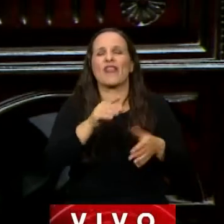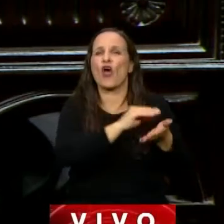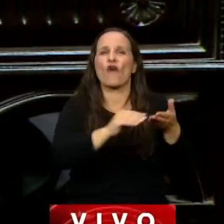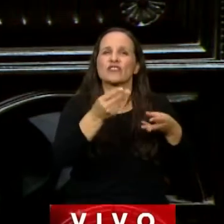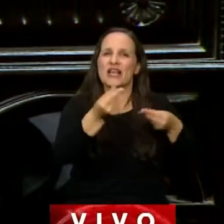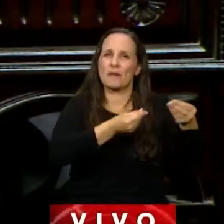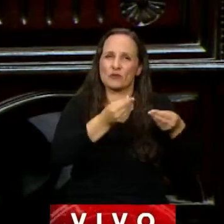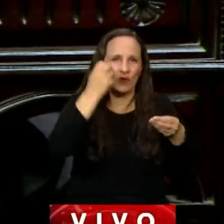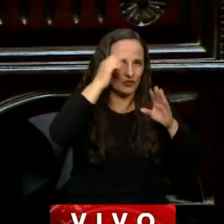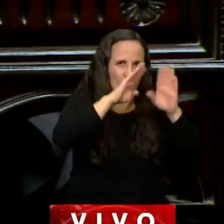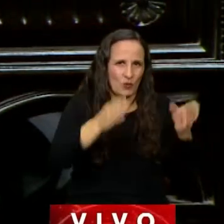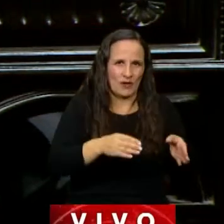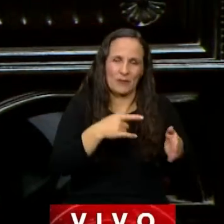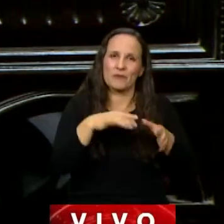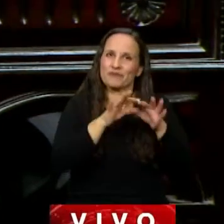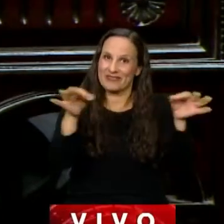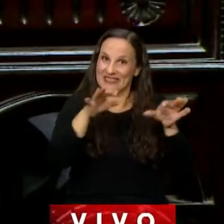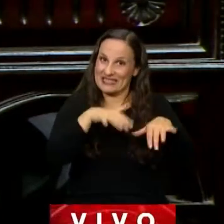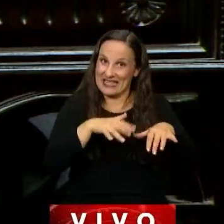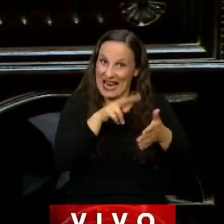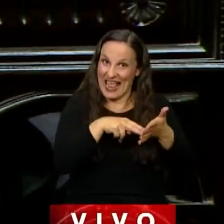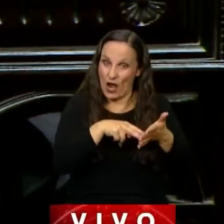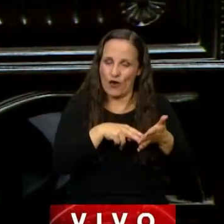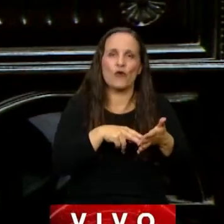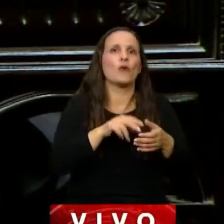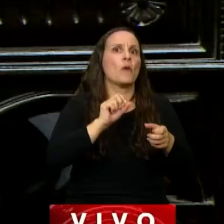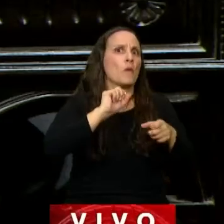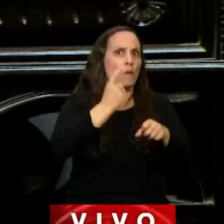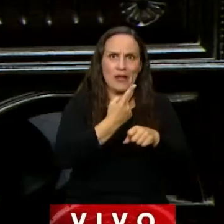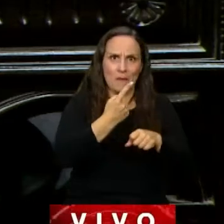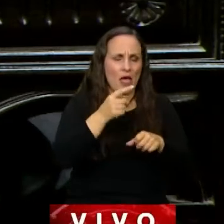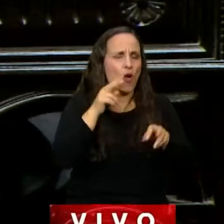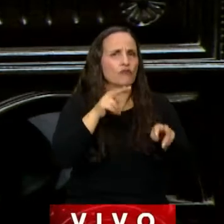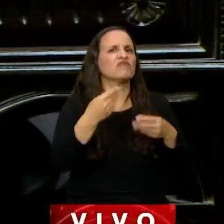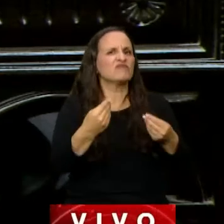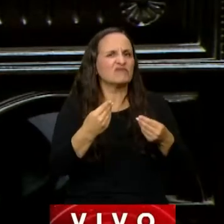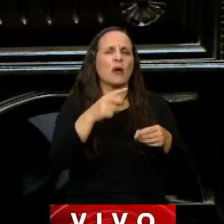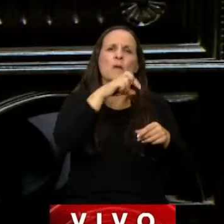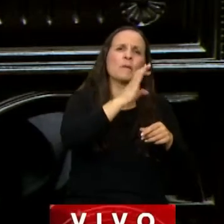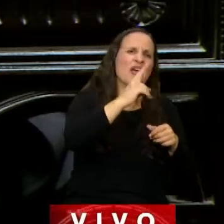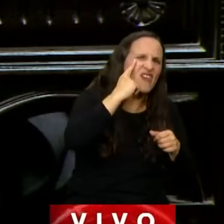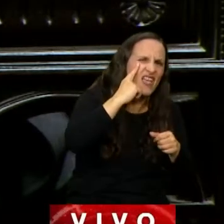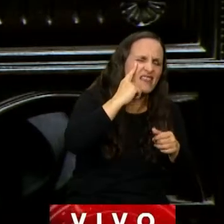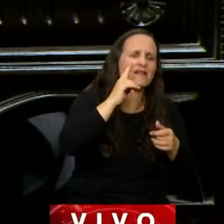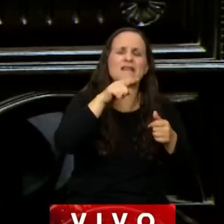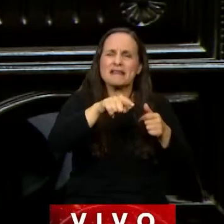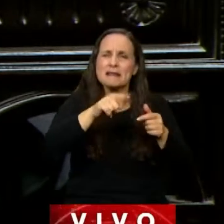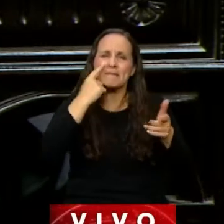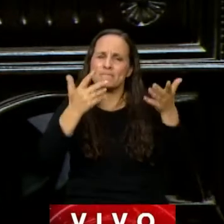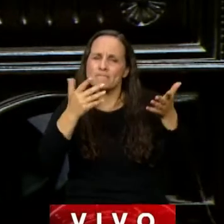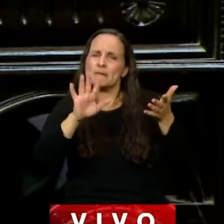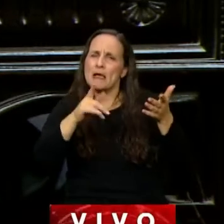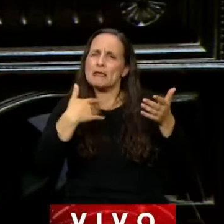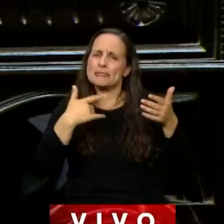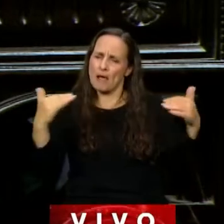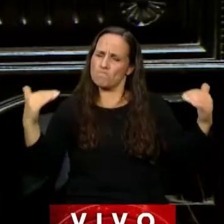del Congreso. Cito textualmente. Se observa, en primer lugar, que las proyecciones de PBI y demanda agregada son